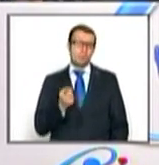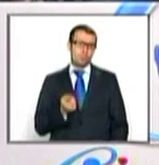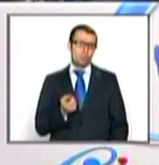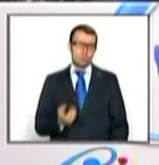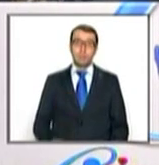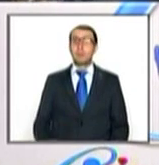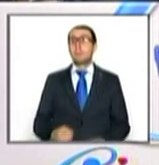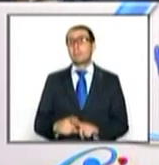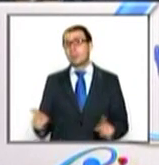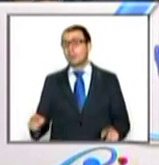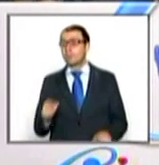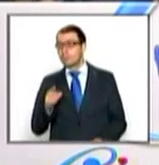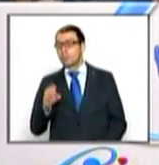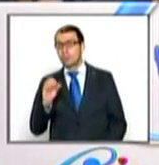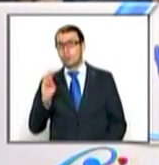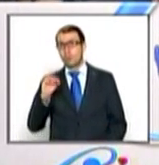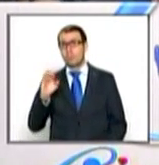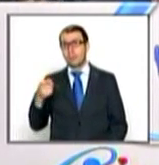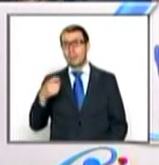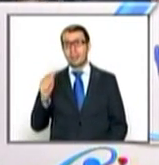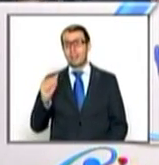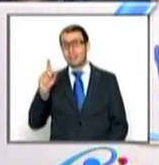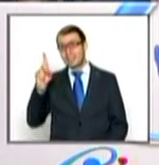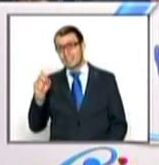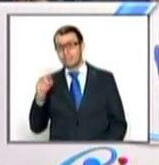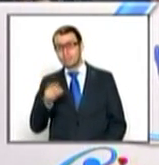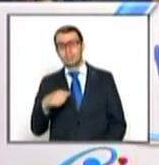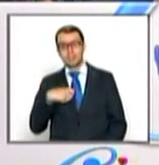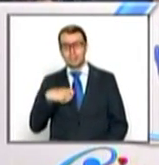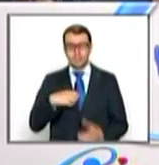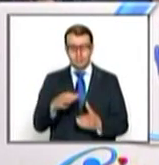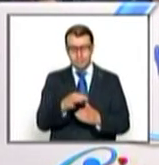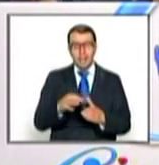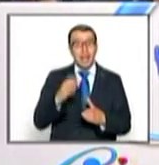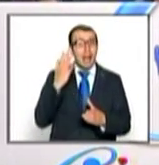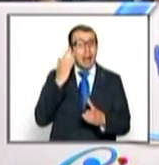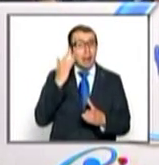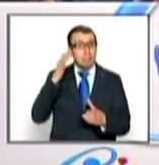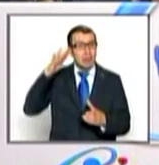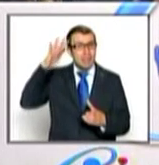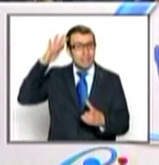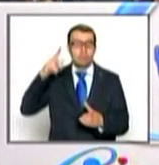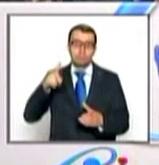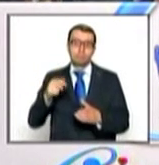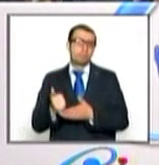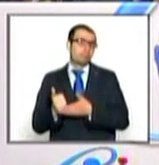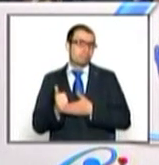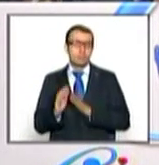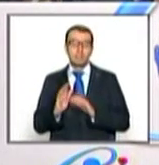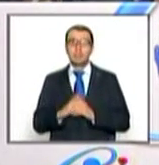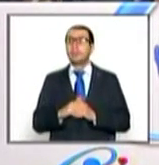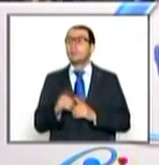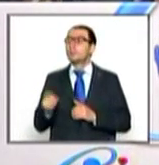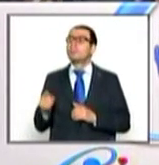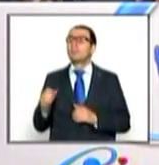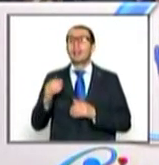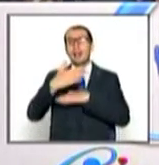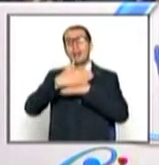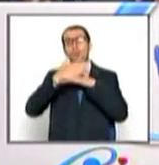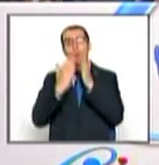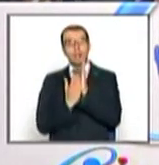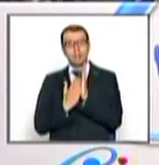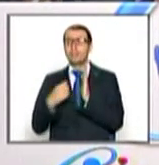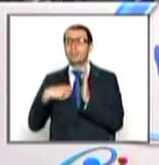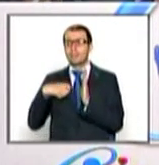cambio, el omega 6 abunda y sobre todo a nivel de la yema. ¿Y el aguacate? El aguacate tiene omega 9, pero no omega 3 ni omega 6.